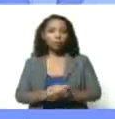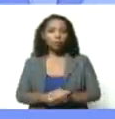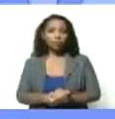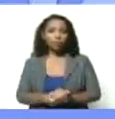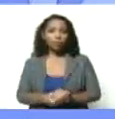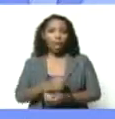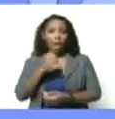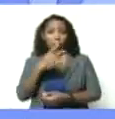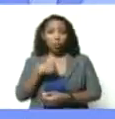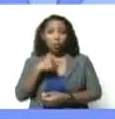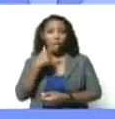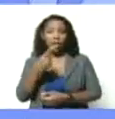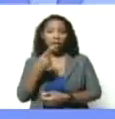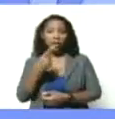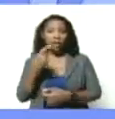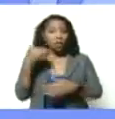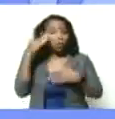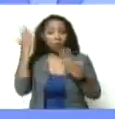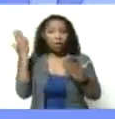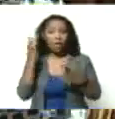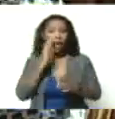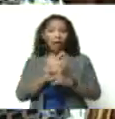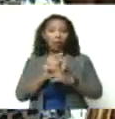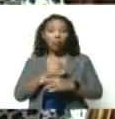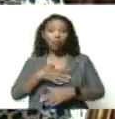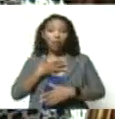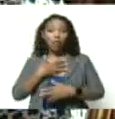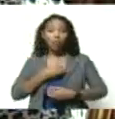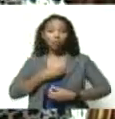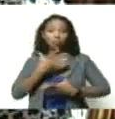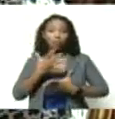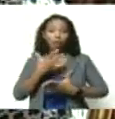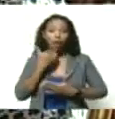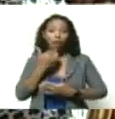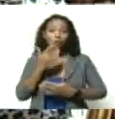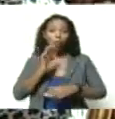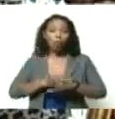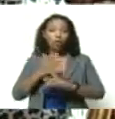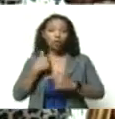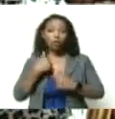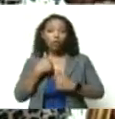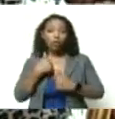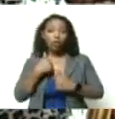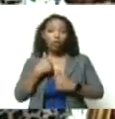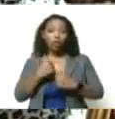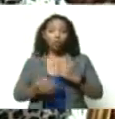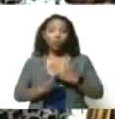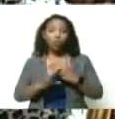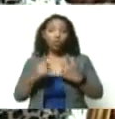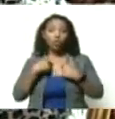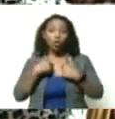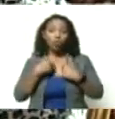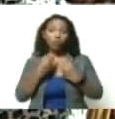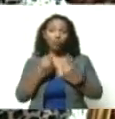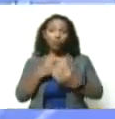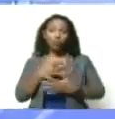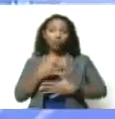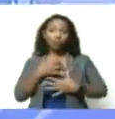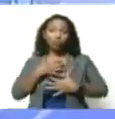bueno, dije que sí, pero yo ni siquiera en las redes he podido expresar algo porque estoy como con mucho